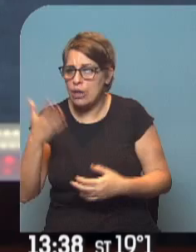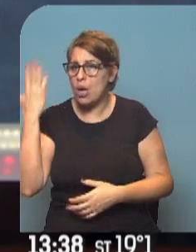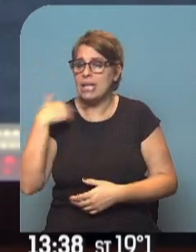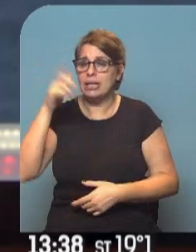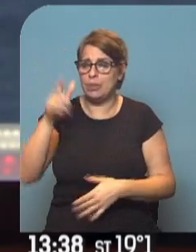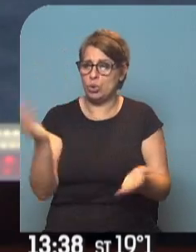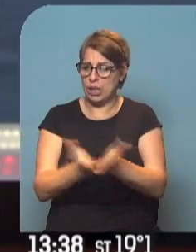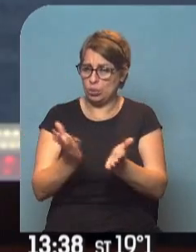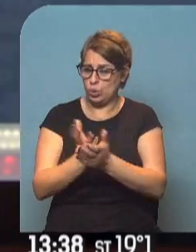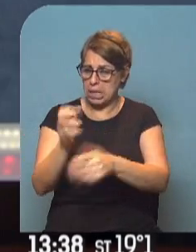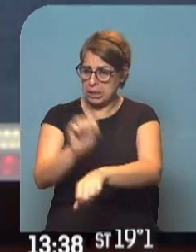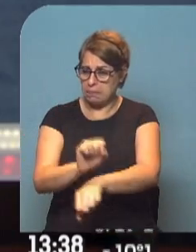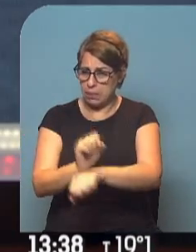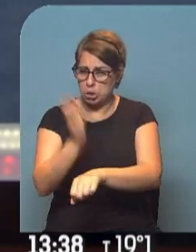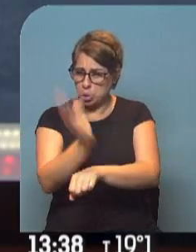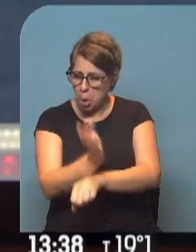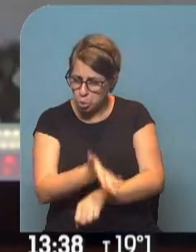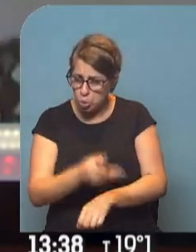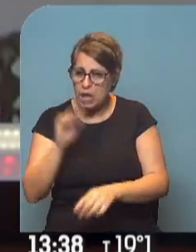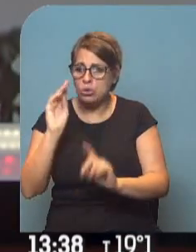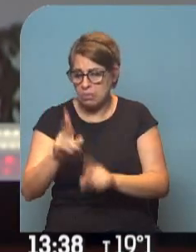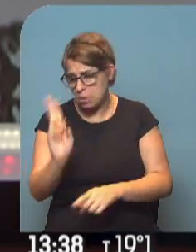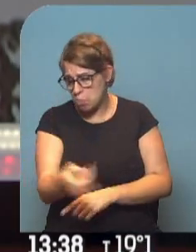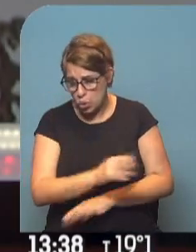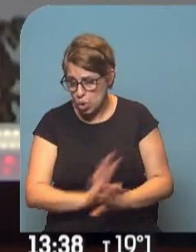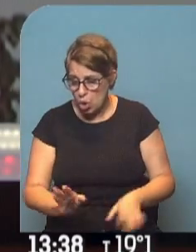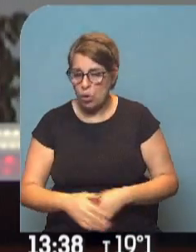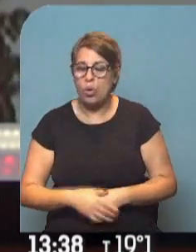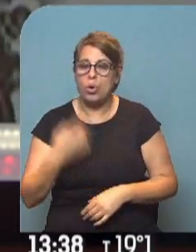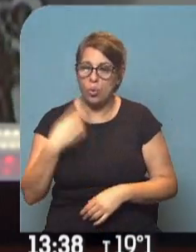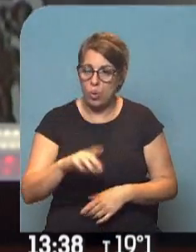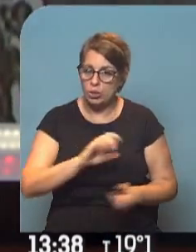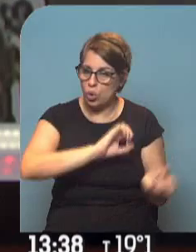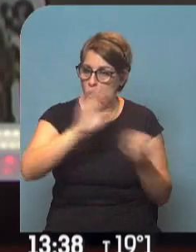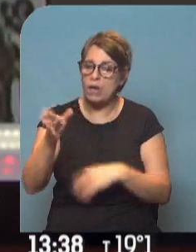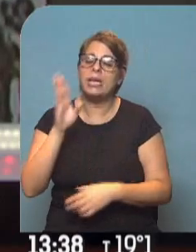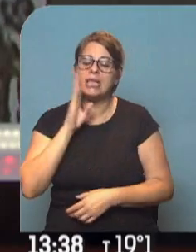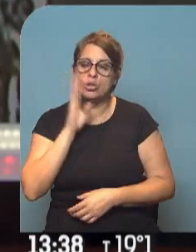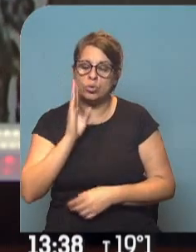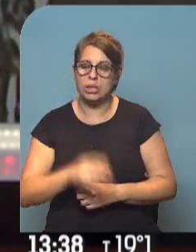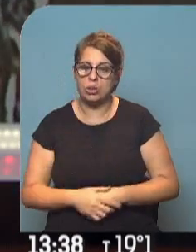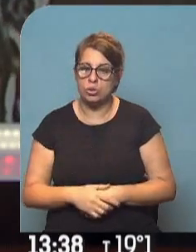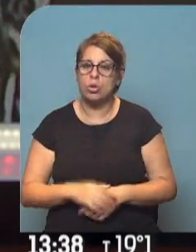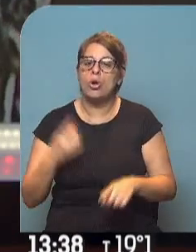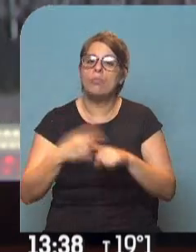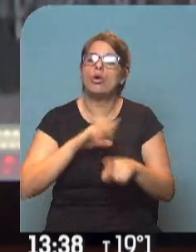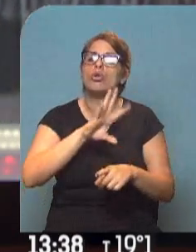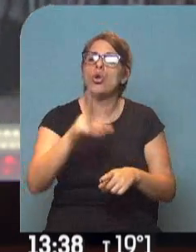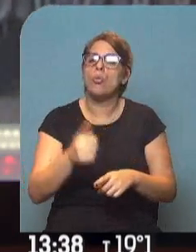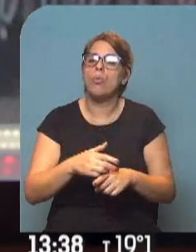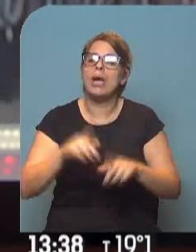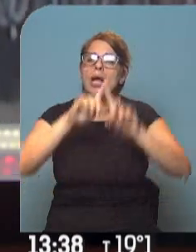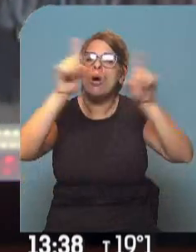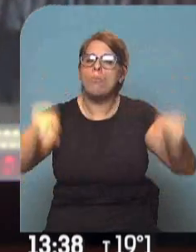estudiante que fue detenido, torturado y murió finalmente cuando fue devuelto a los Estados Unidos, todo por robarse un póster